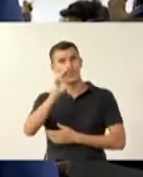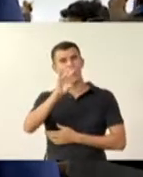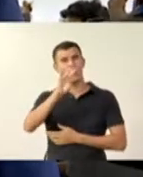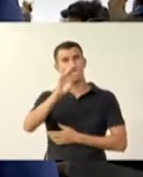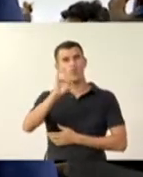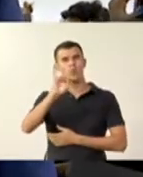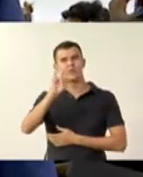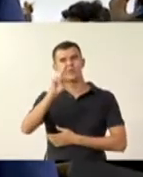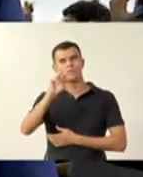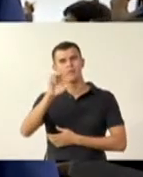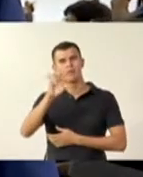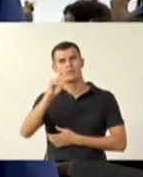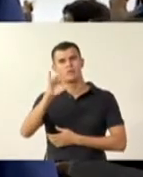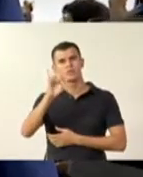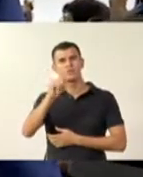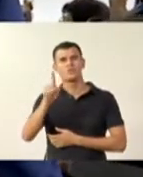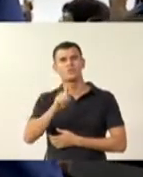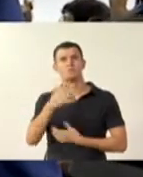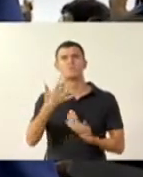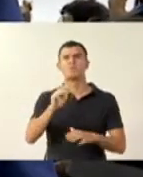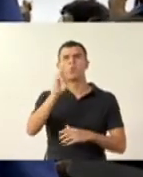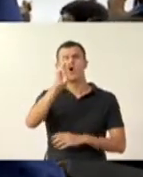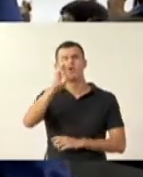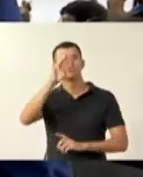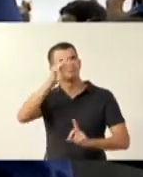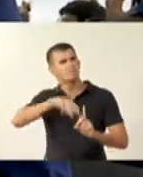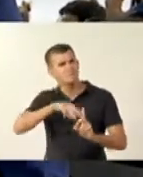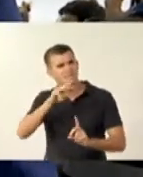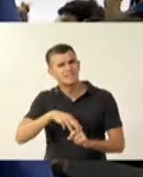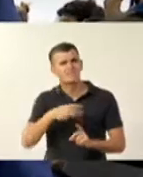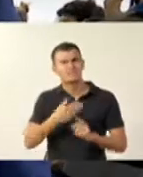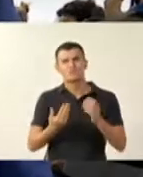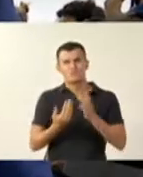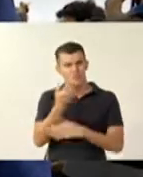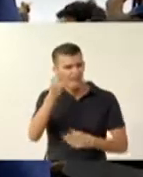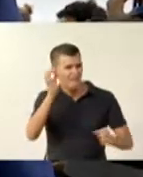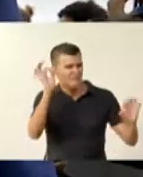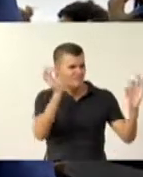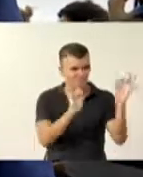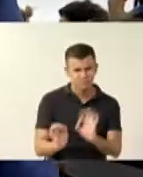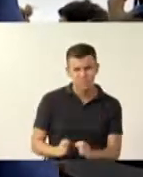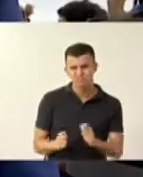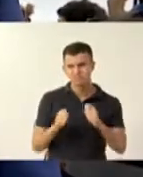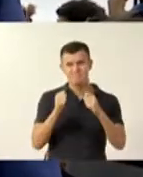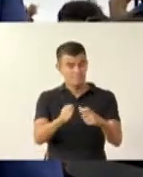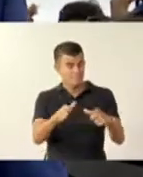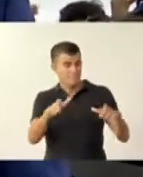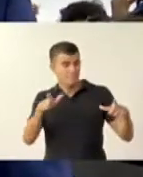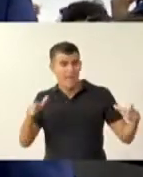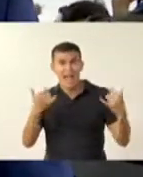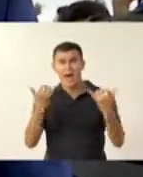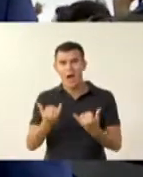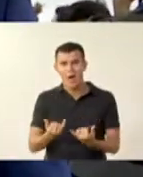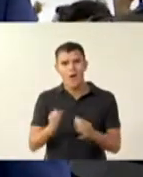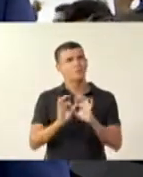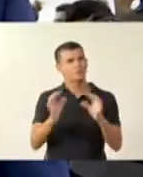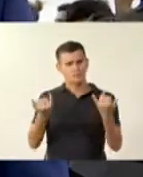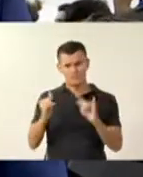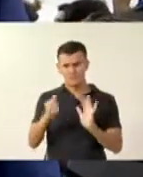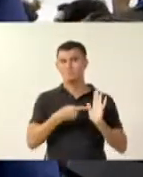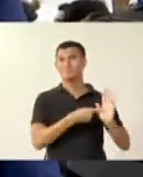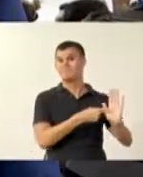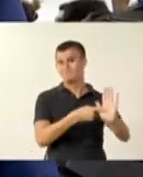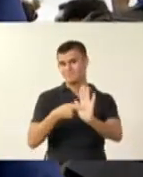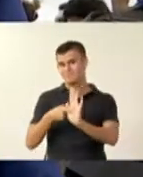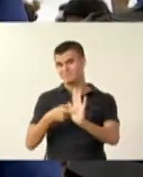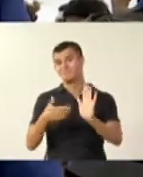entre 5 y 6 meses, remodelándose, ampliando, colocando nuevos espacios. Hoy tenemos la oportunidad de estarlos inaugurando muy contentos,